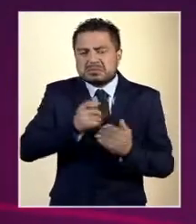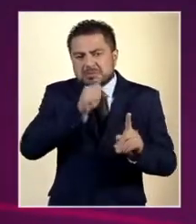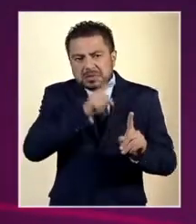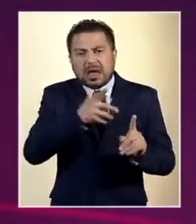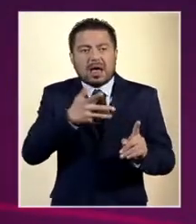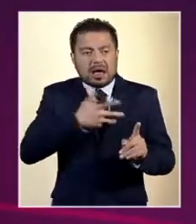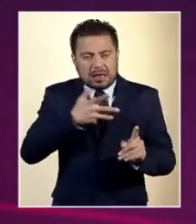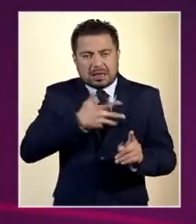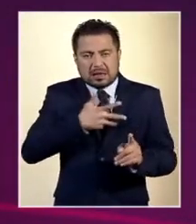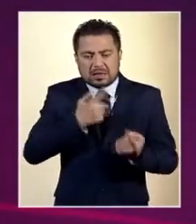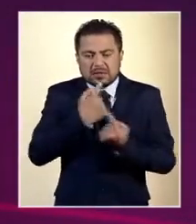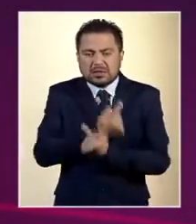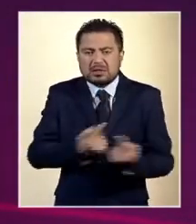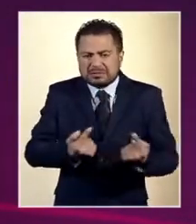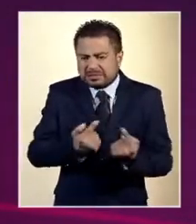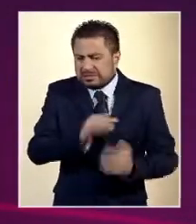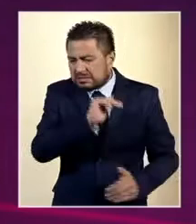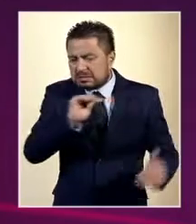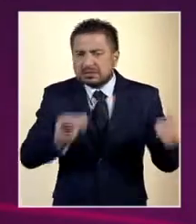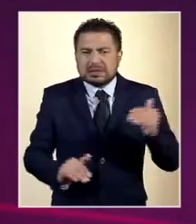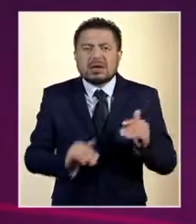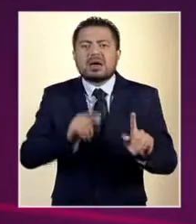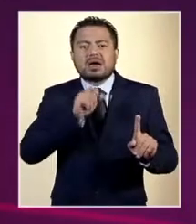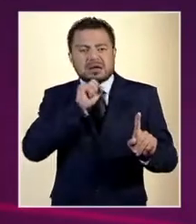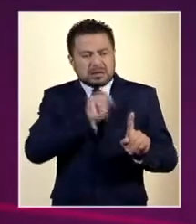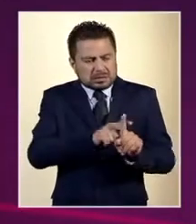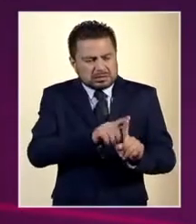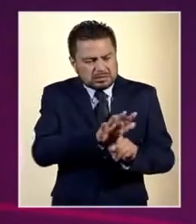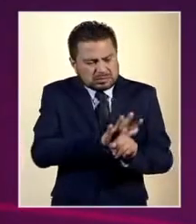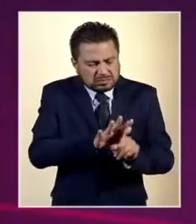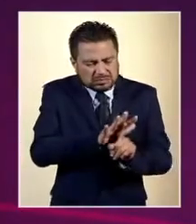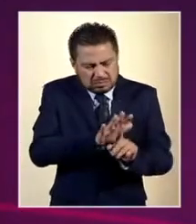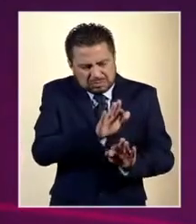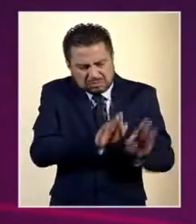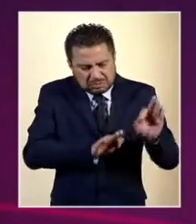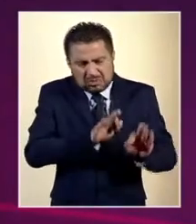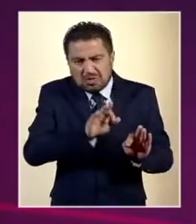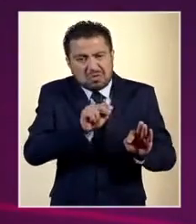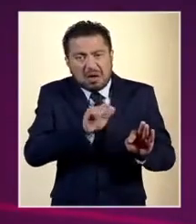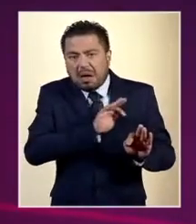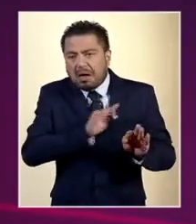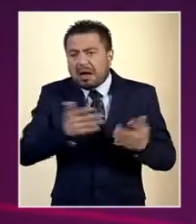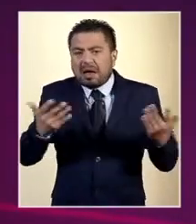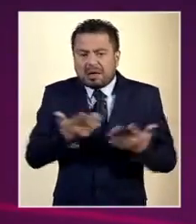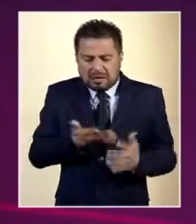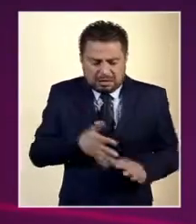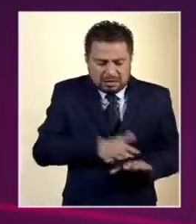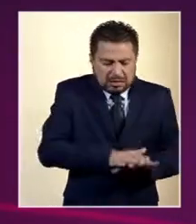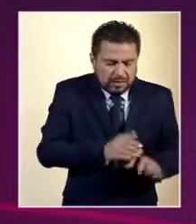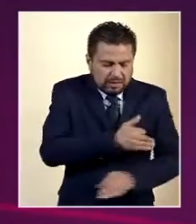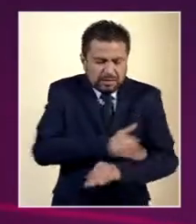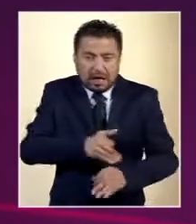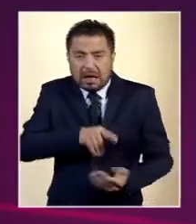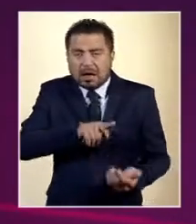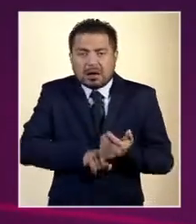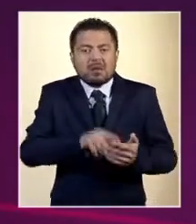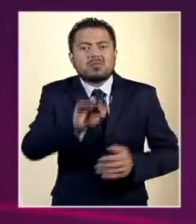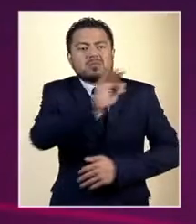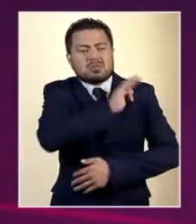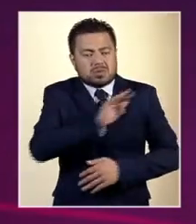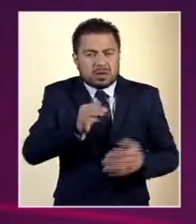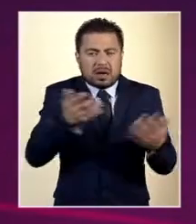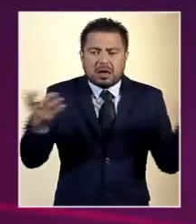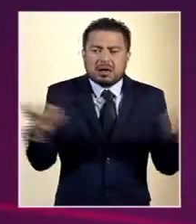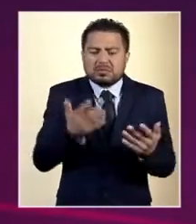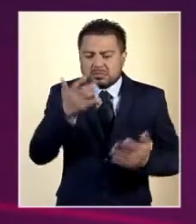también tenemos niños pequeños que tratamos de, cuando no es posible reintegrar familiarmente, podemos